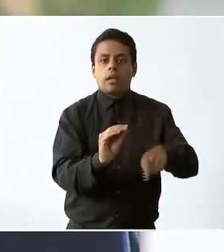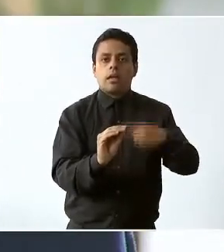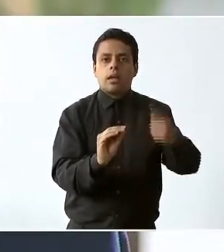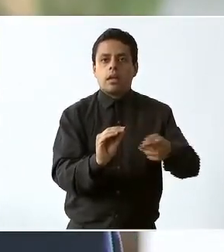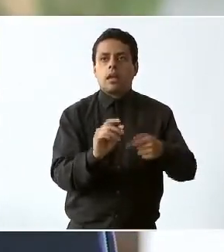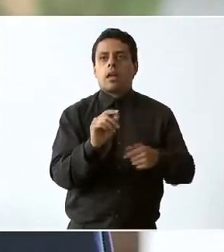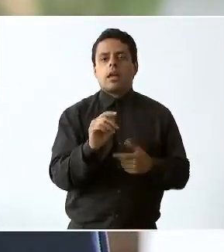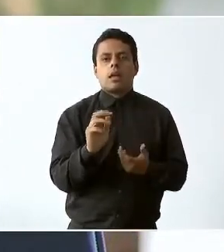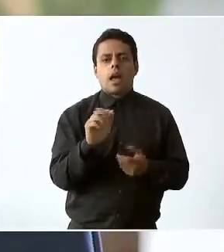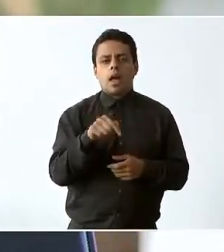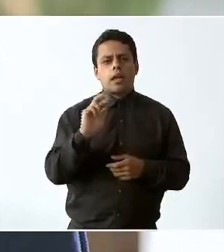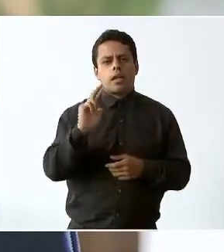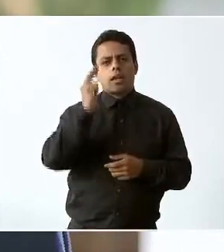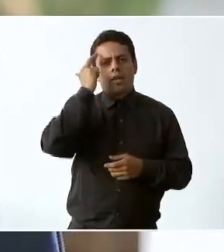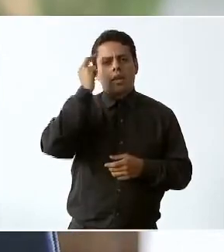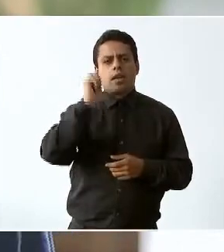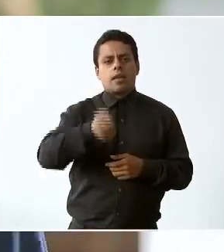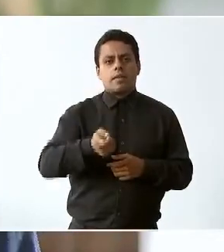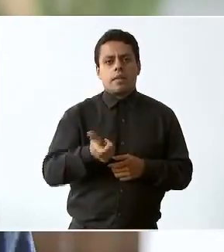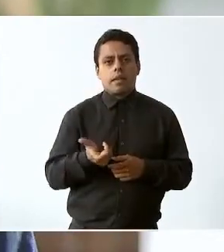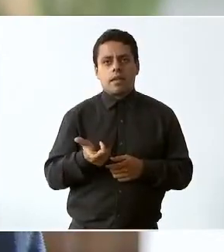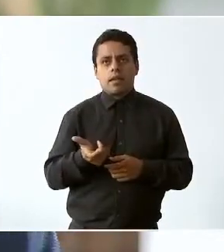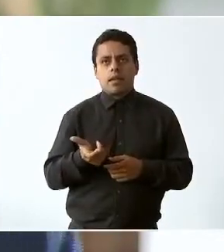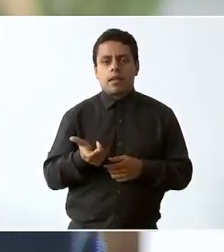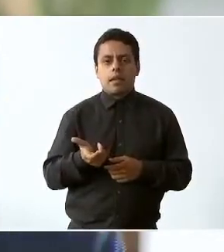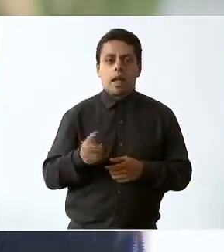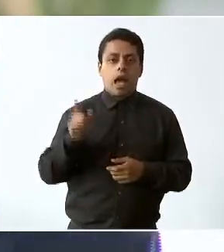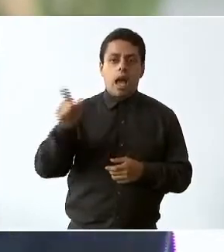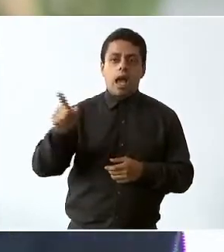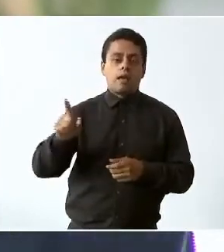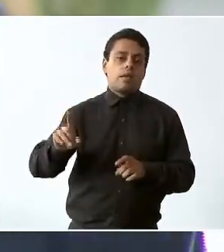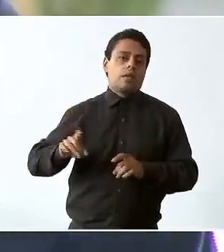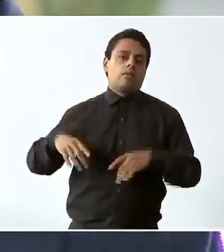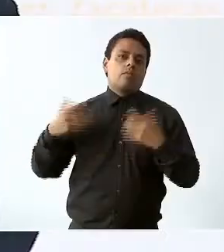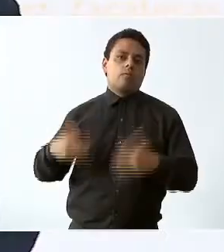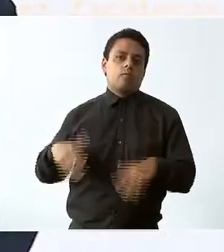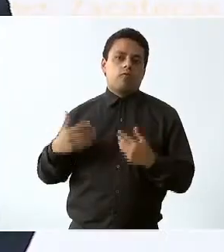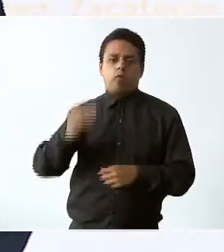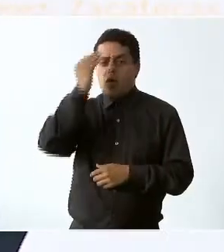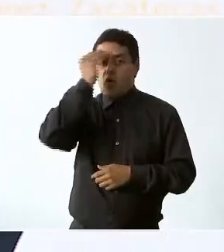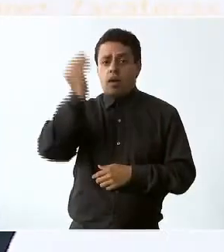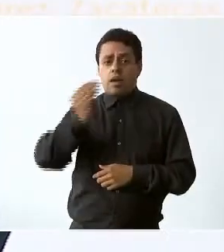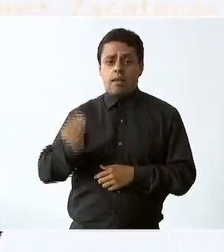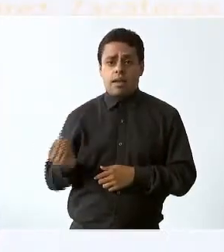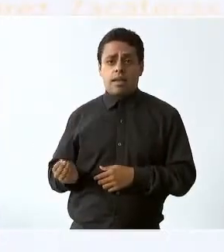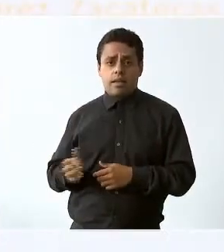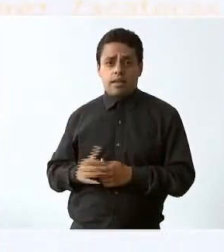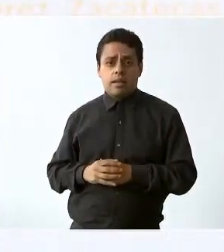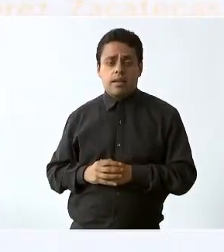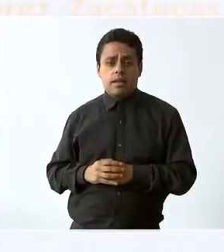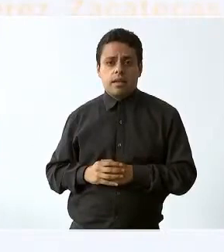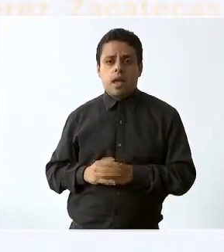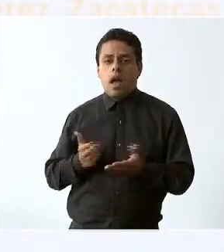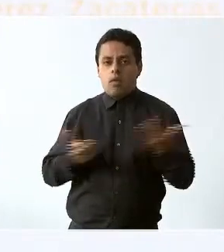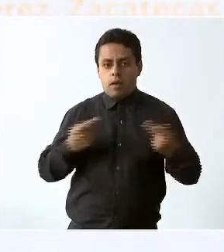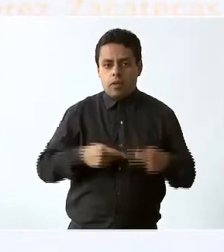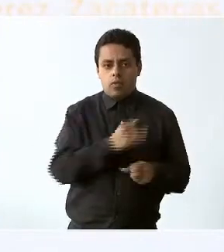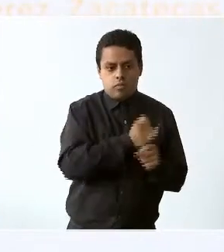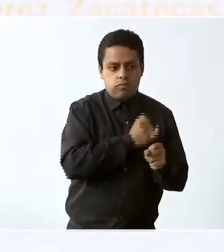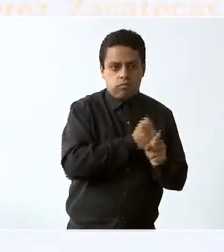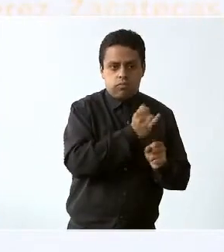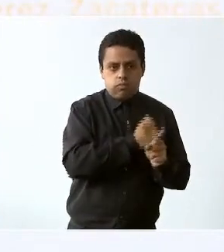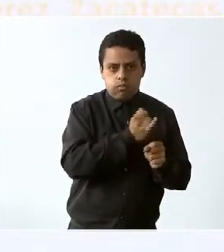que antes se conocía como la decena trágica y que ahora los historiadores,